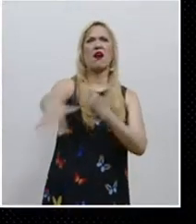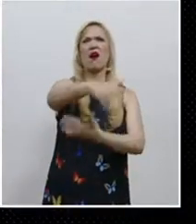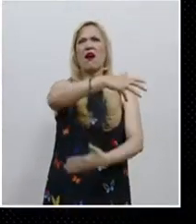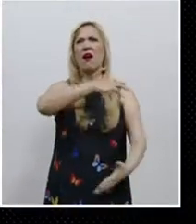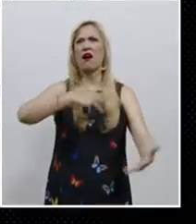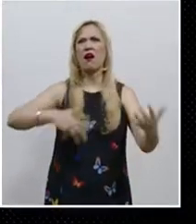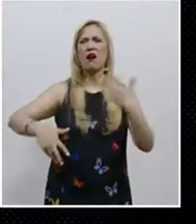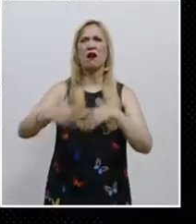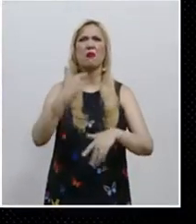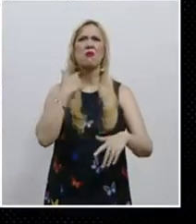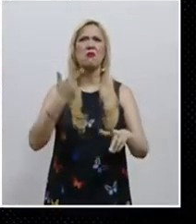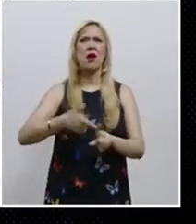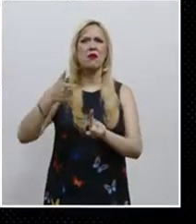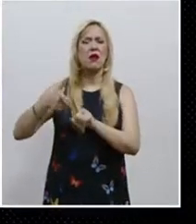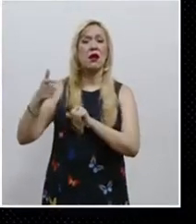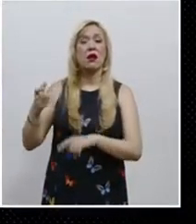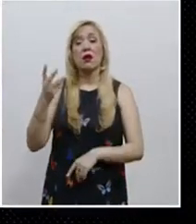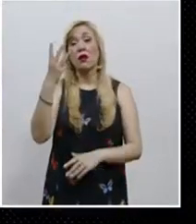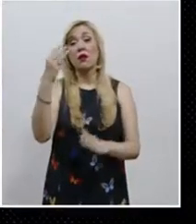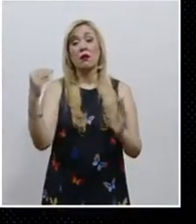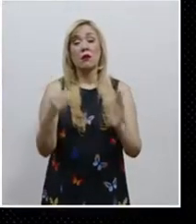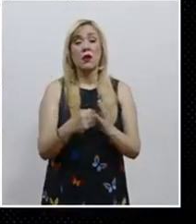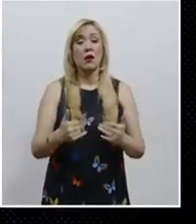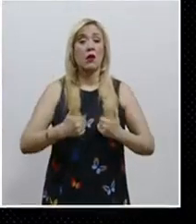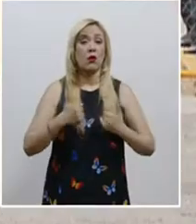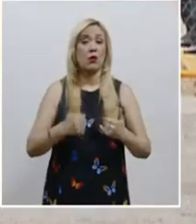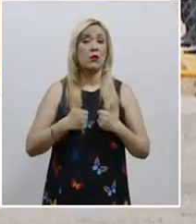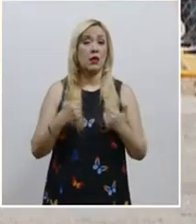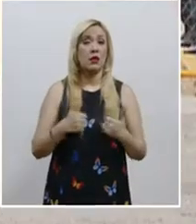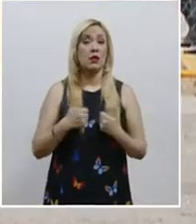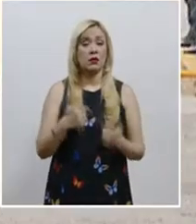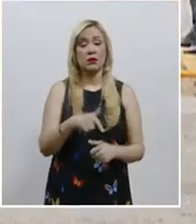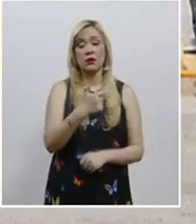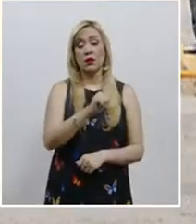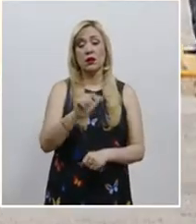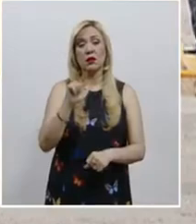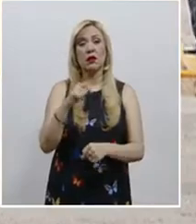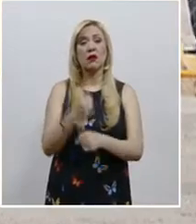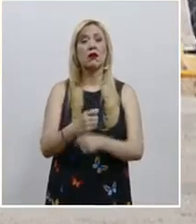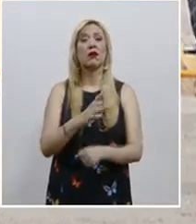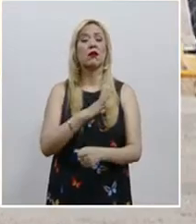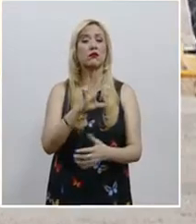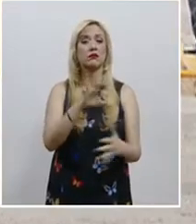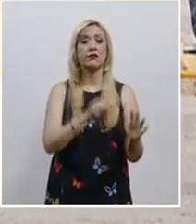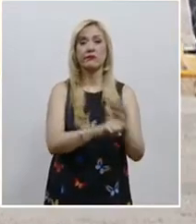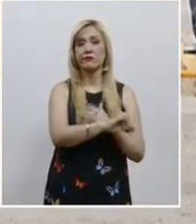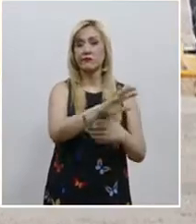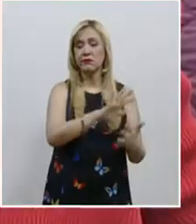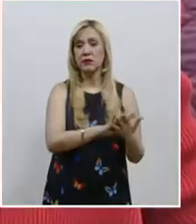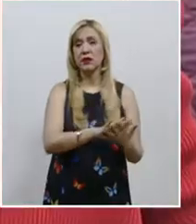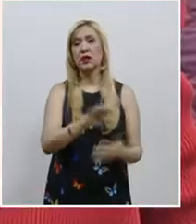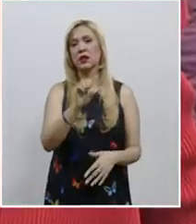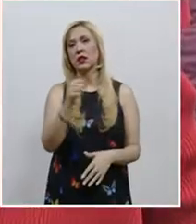México, indicaron que más de 3,000 adolescentes tienen conflicto con la ley. 66,000 personas de entre 18 y 29 años